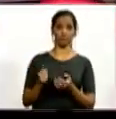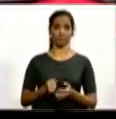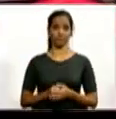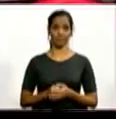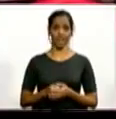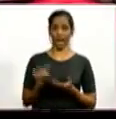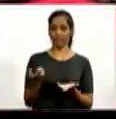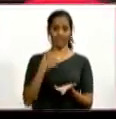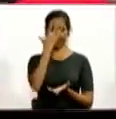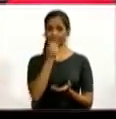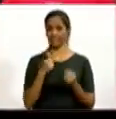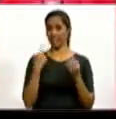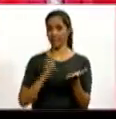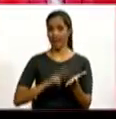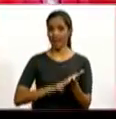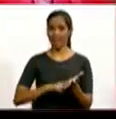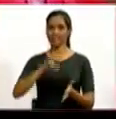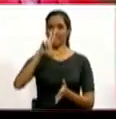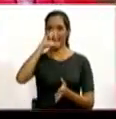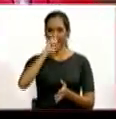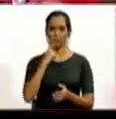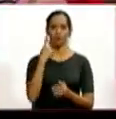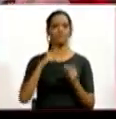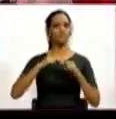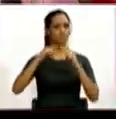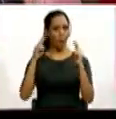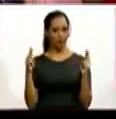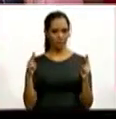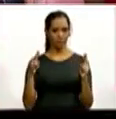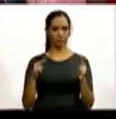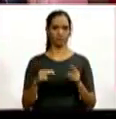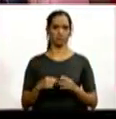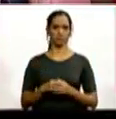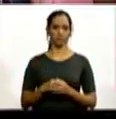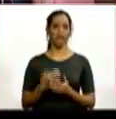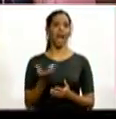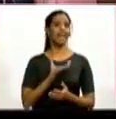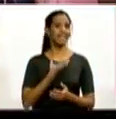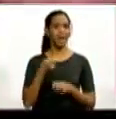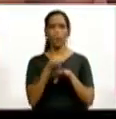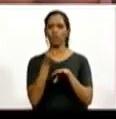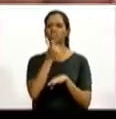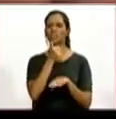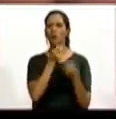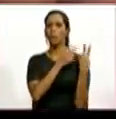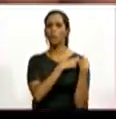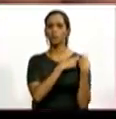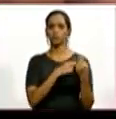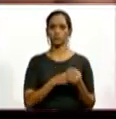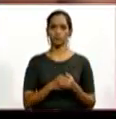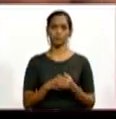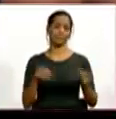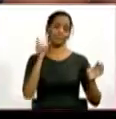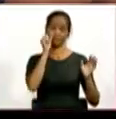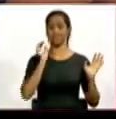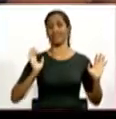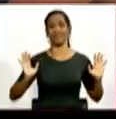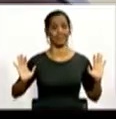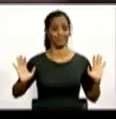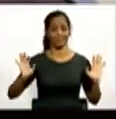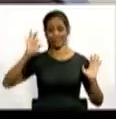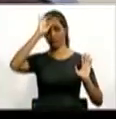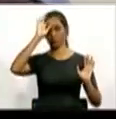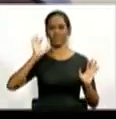triste realidad. 3 años para un puente. Claro. Alcaldía, gobernación, ¿quién lleva eso? Papá, ni